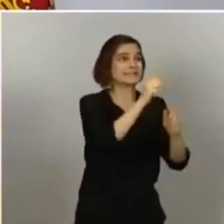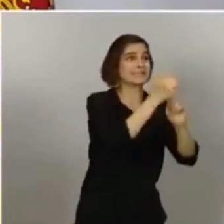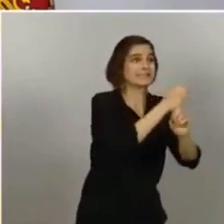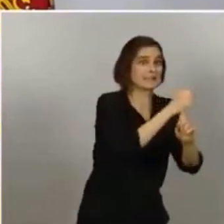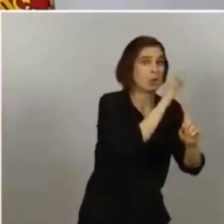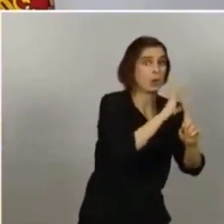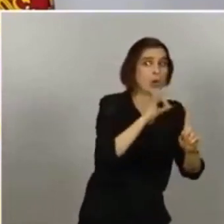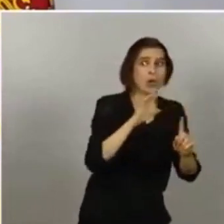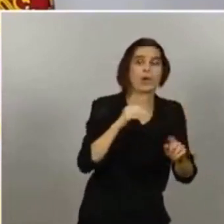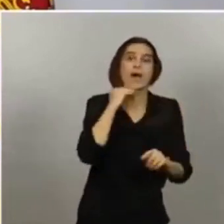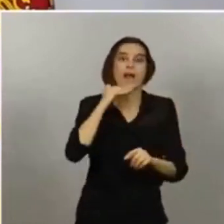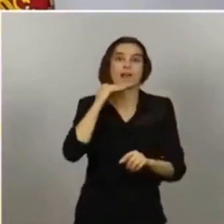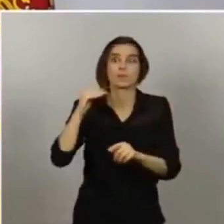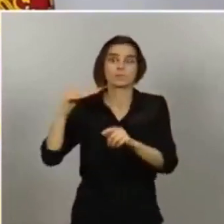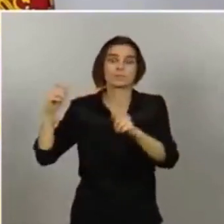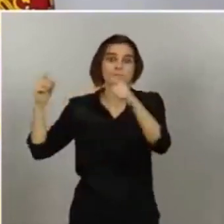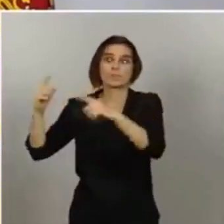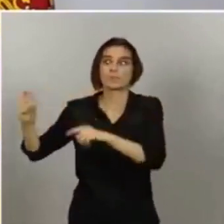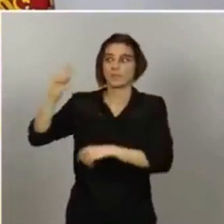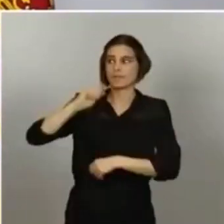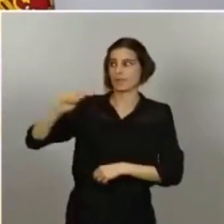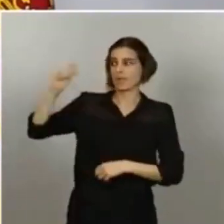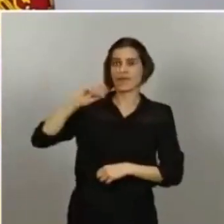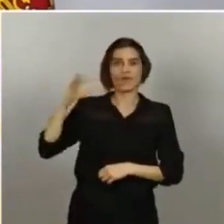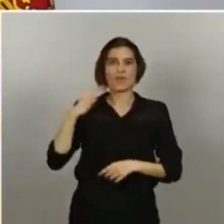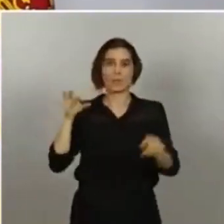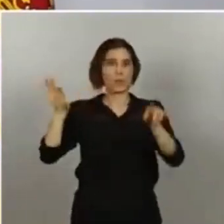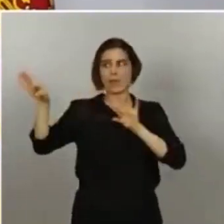Haciendo que el ingreso mínimo vital sea compatible con otros